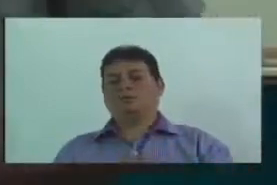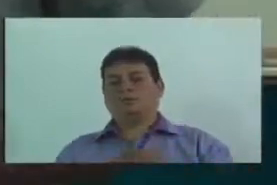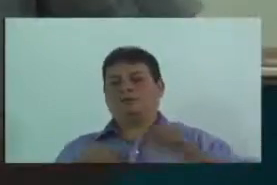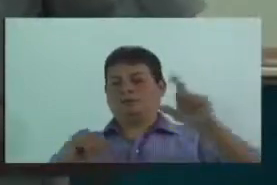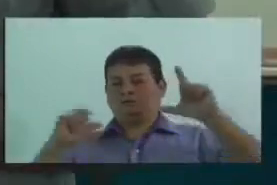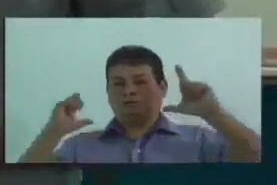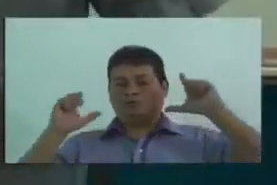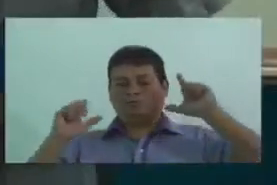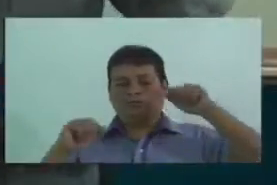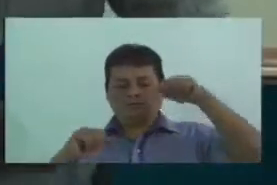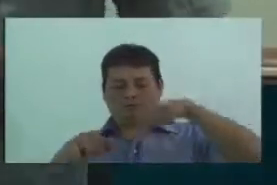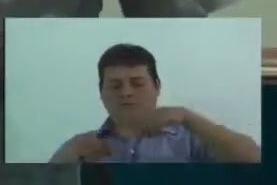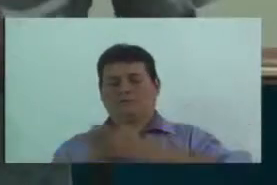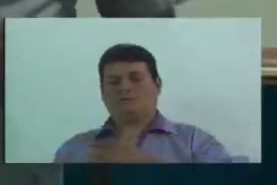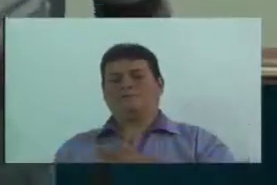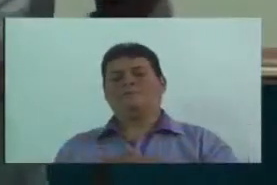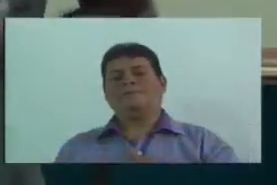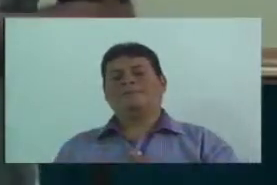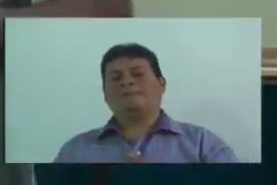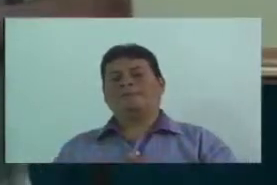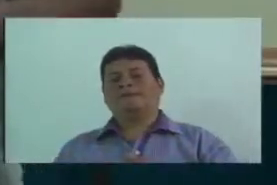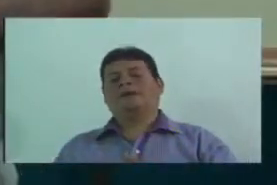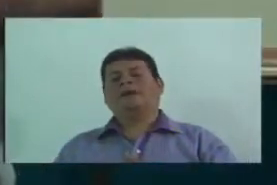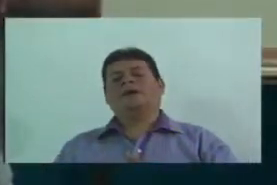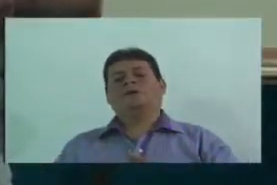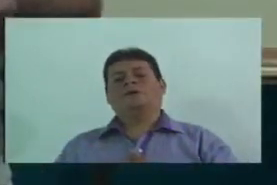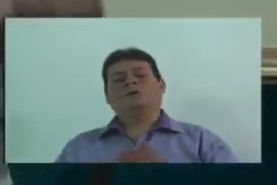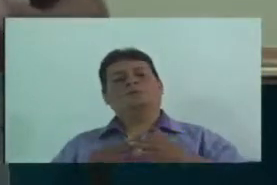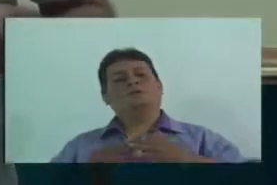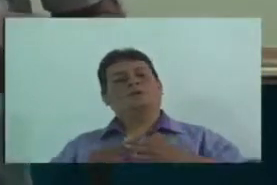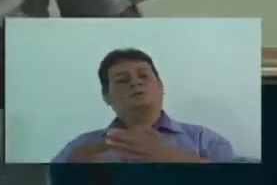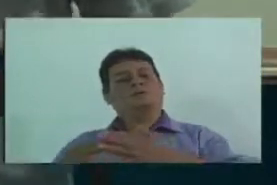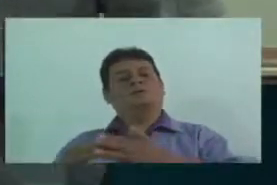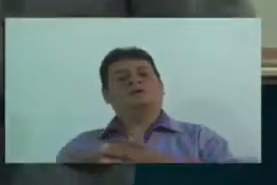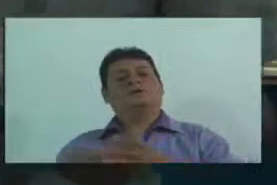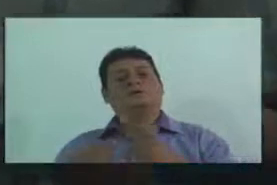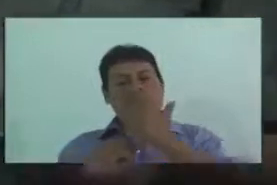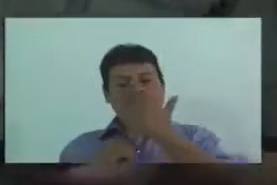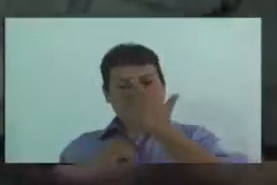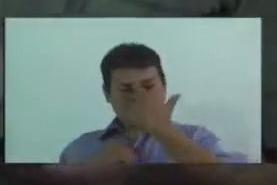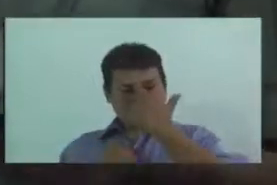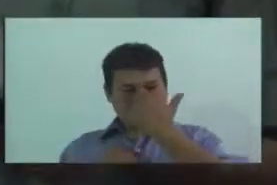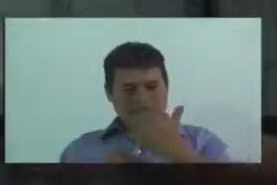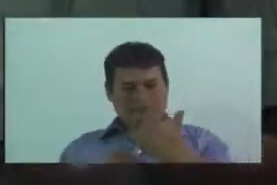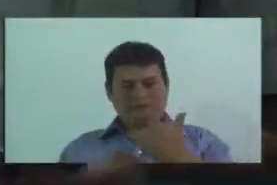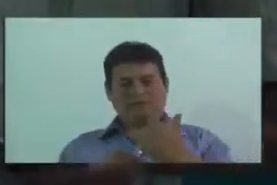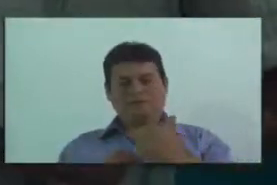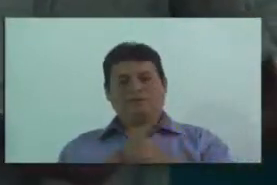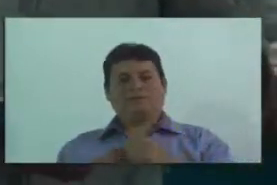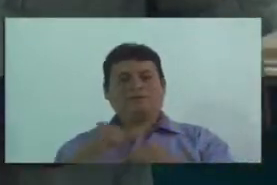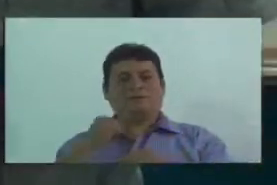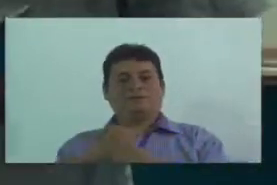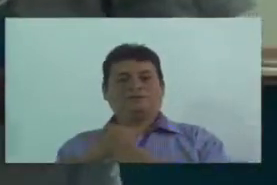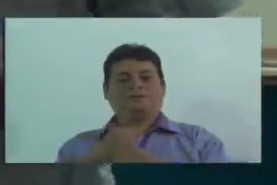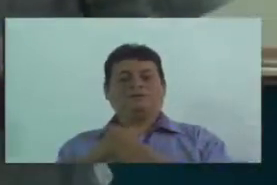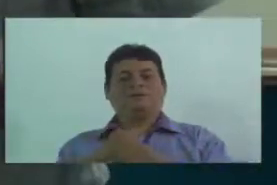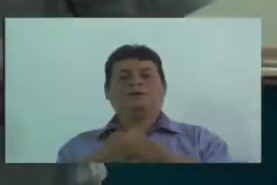ella debe jina Lolita, oye, lleva. Maba página Lolita, ja, es petemita cuñasca tu purú o